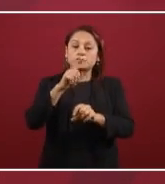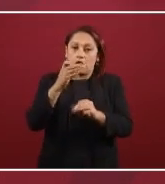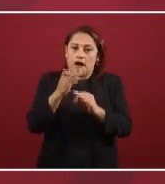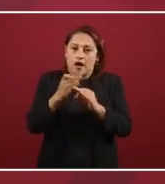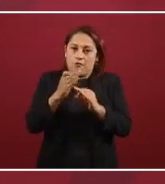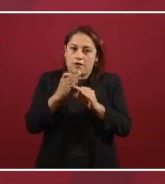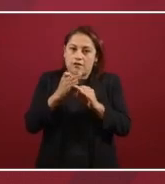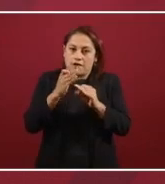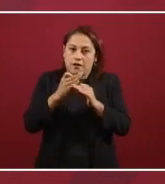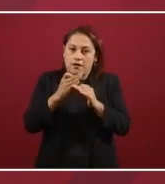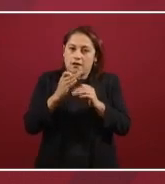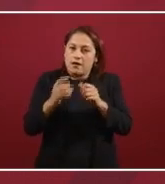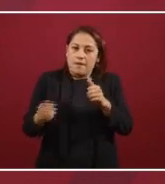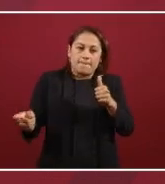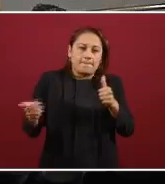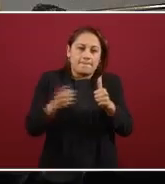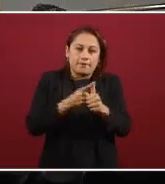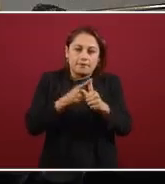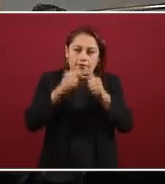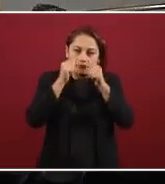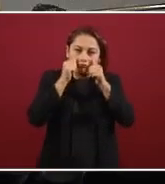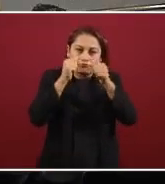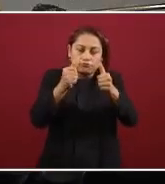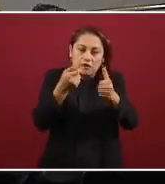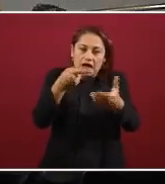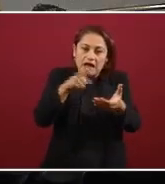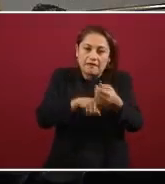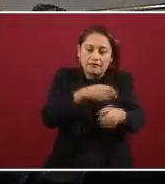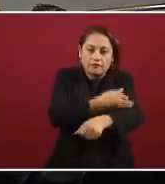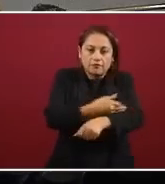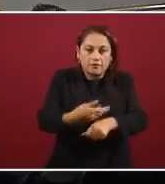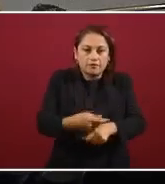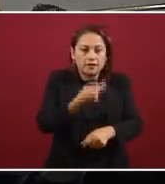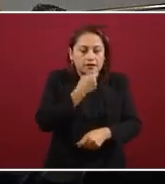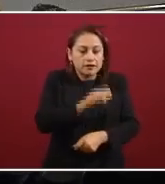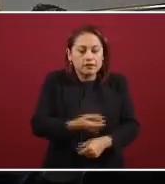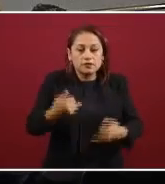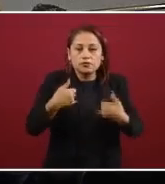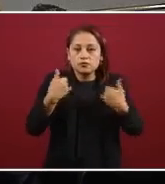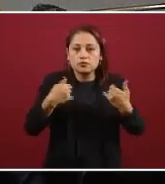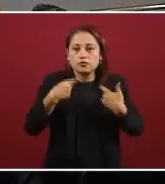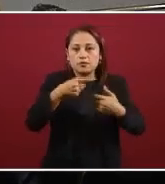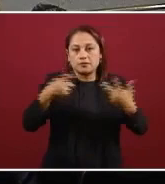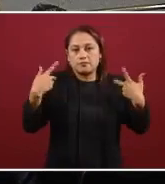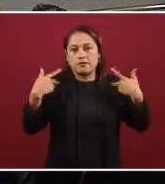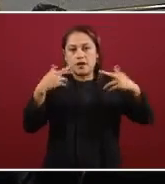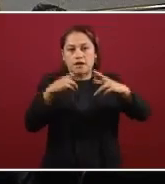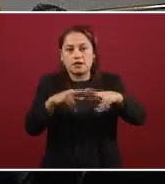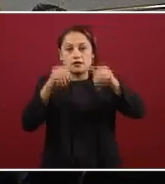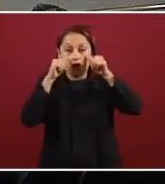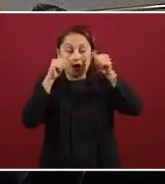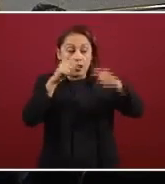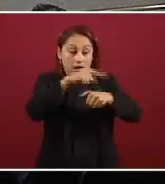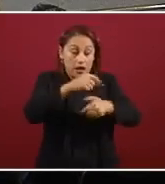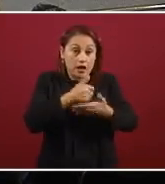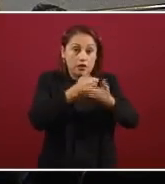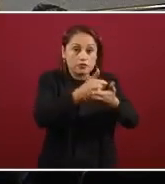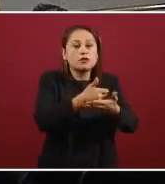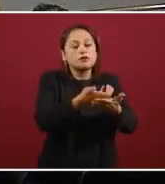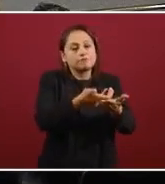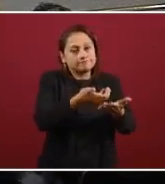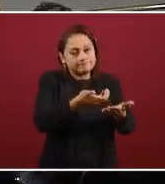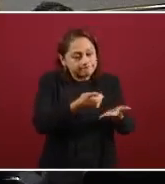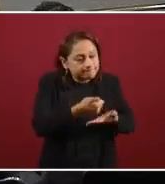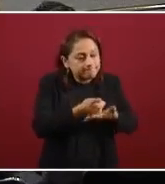primero entre jóvenes y niños, padres de familia, maestros, y escuchemos también a quien necesita ayuda y tendámosles la mano.